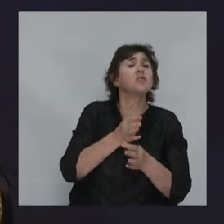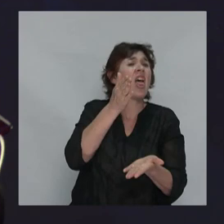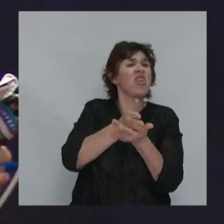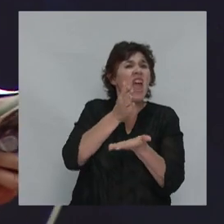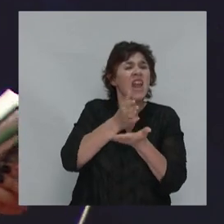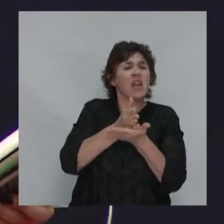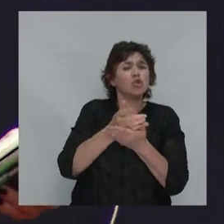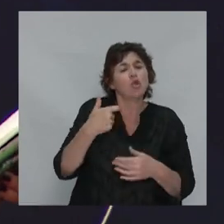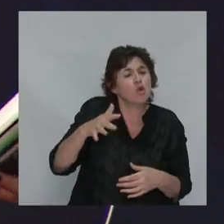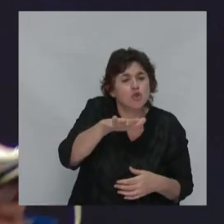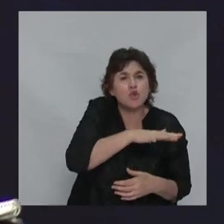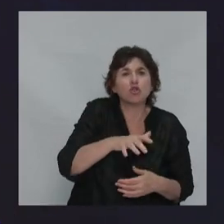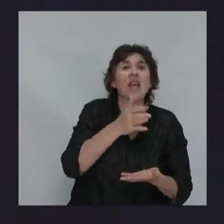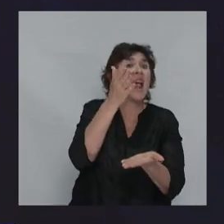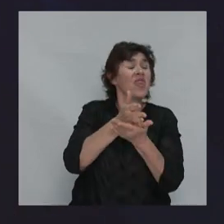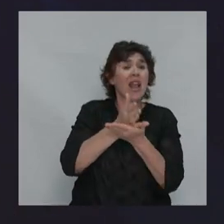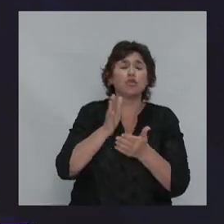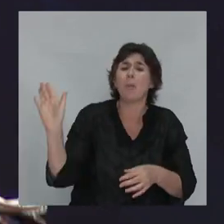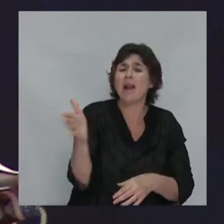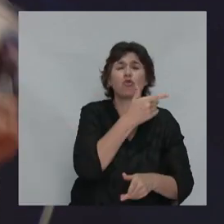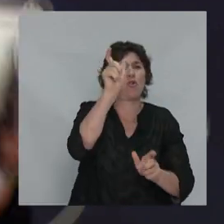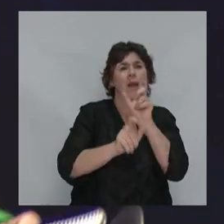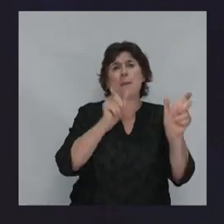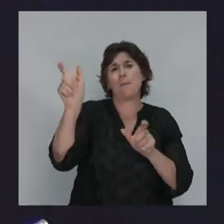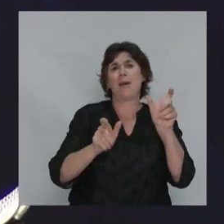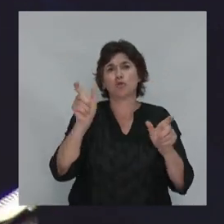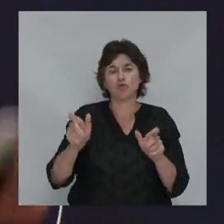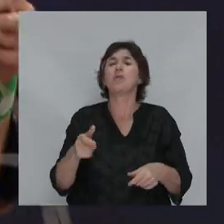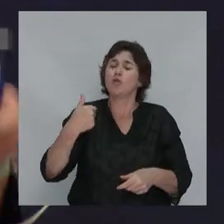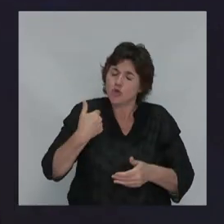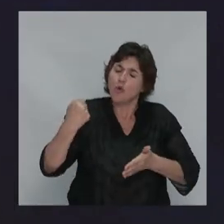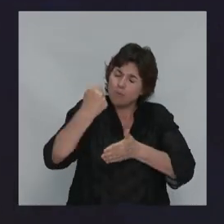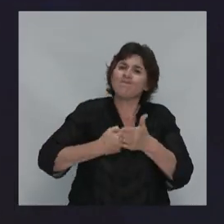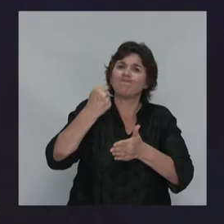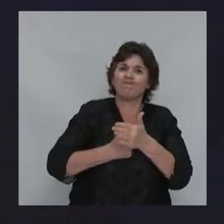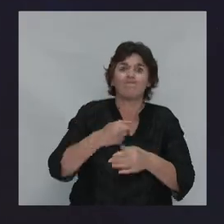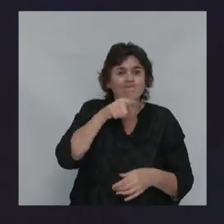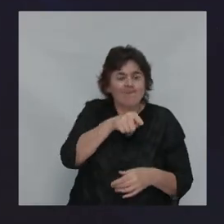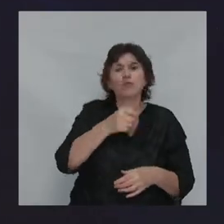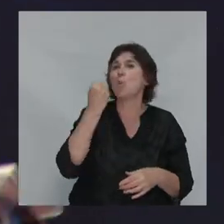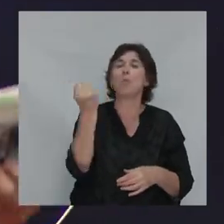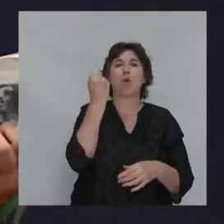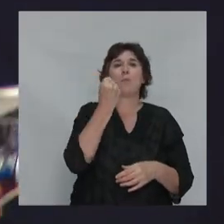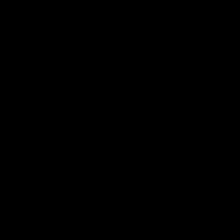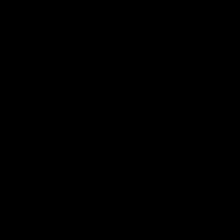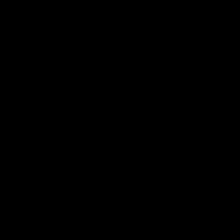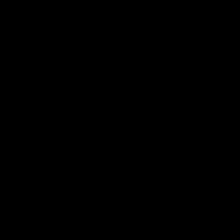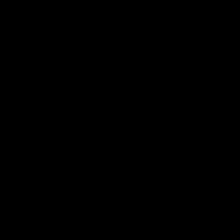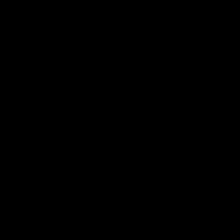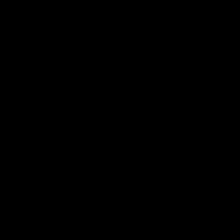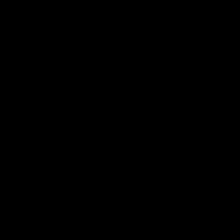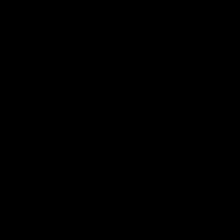derecho social, son un derecho universal, y allí iremos a pelear esa batalla que es una de las más importantes. Muchas gracias.